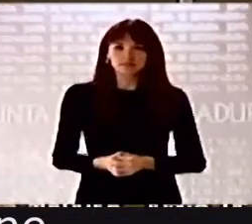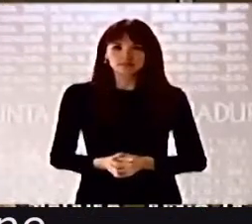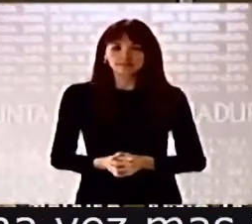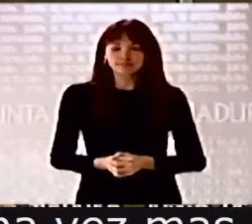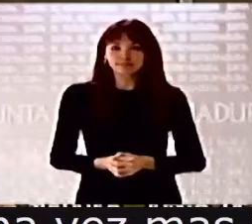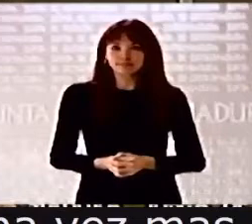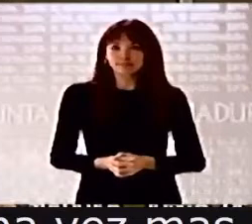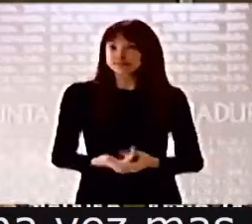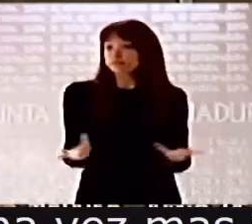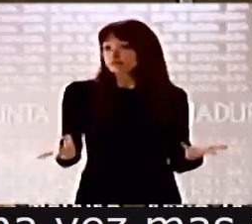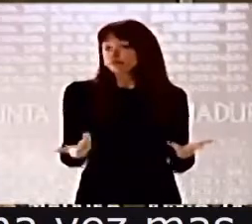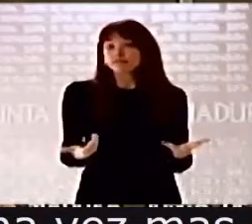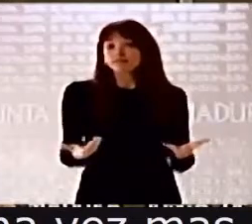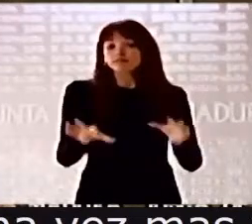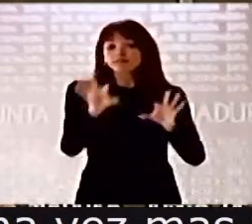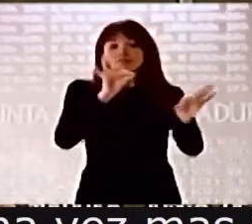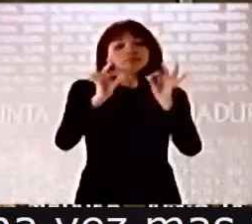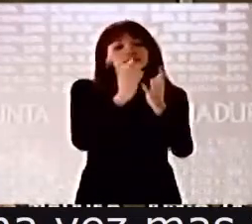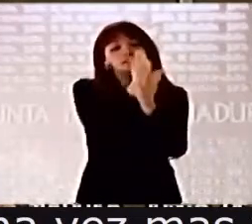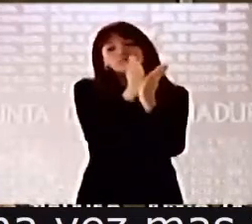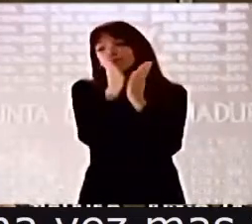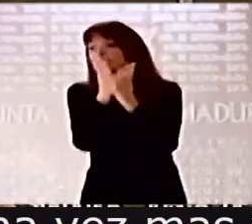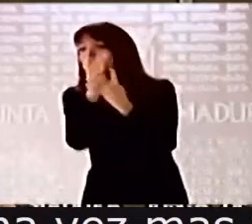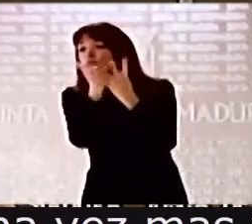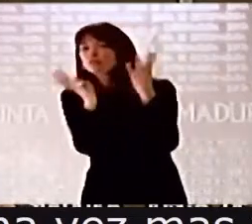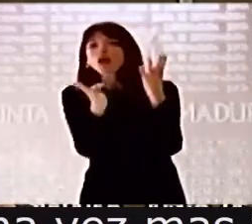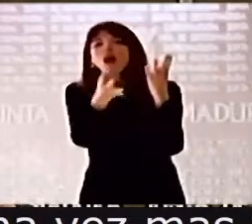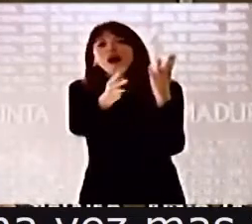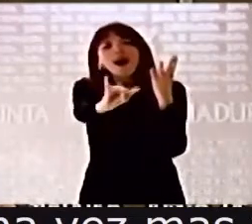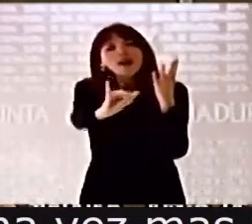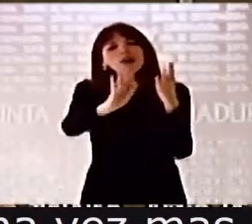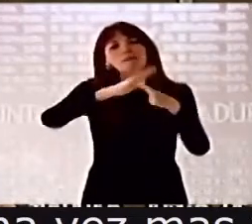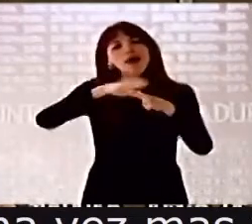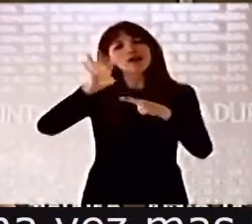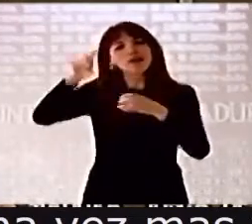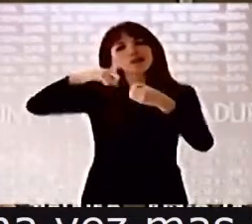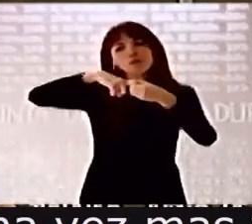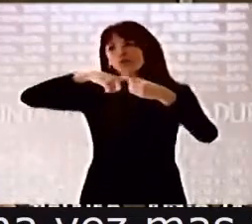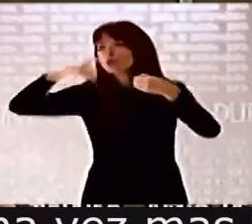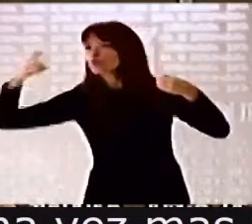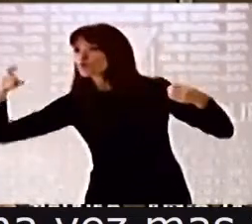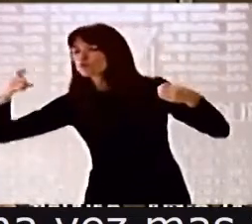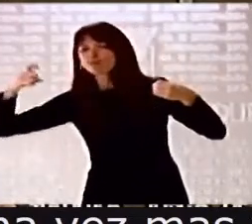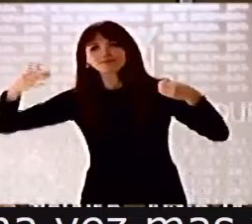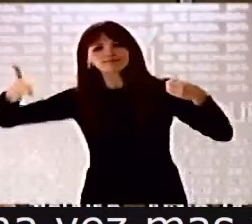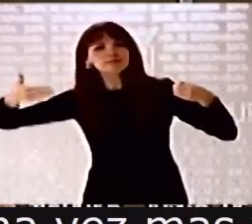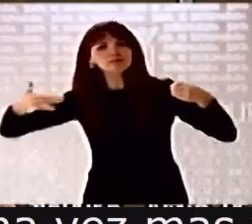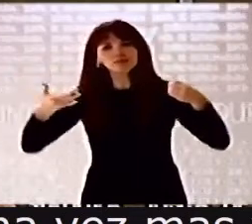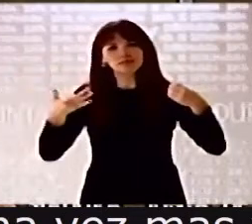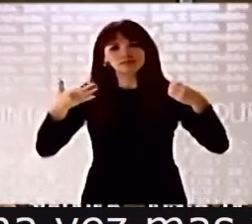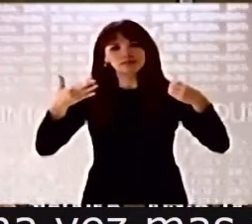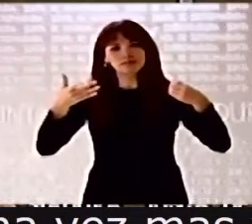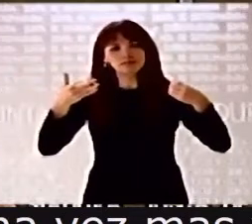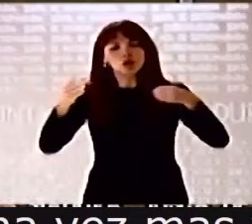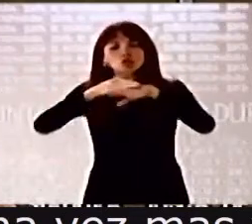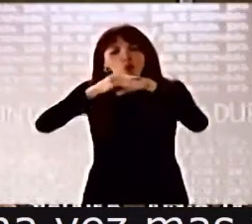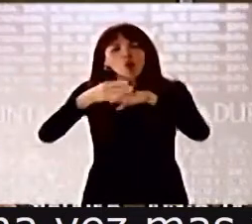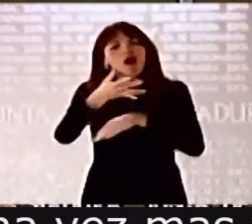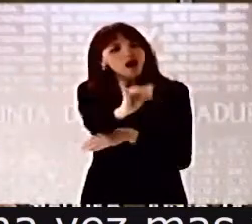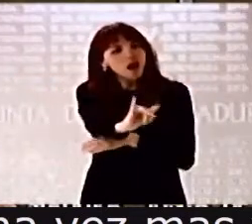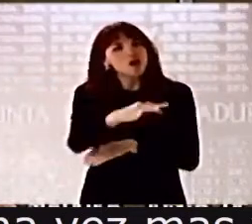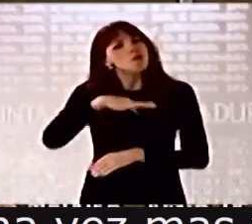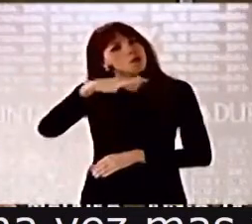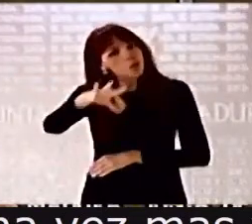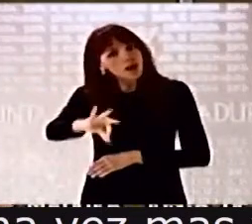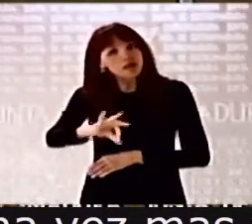hay opciones para que el independentismo sea irrelevante en España. Las hay. Bastaría con que se permitiera que